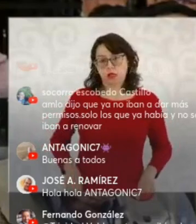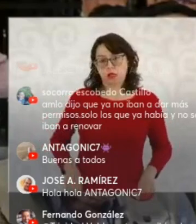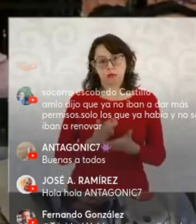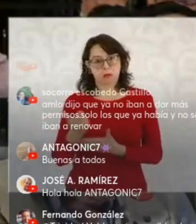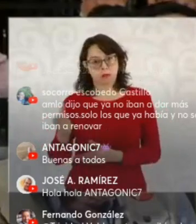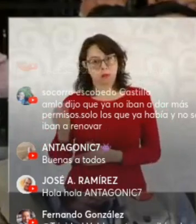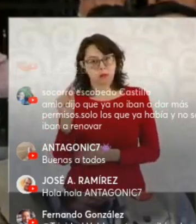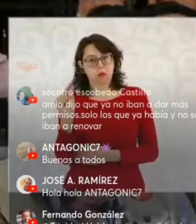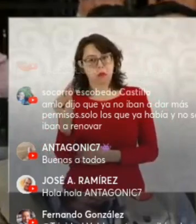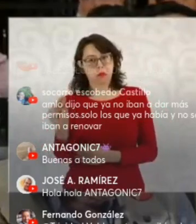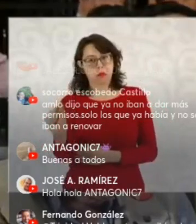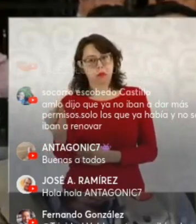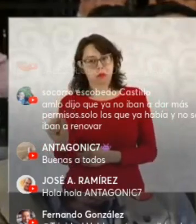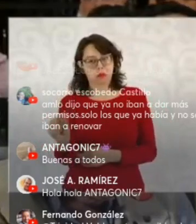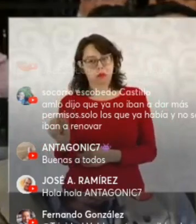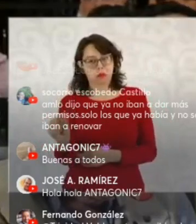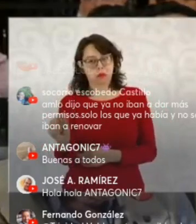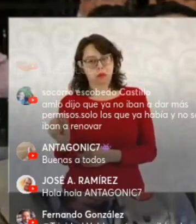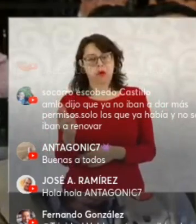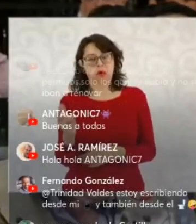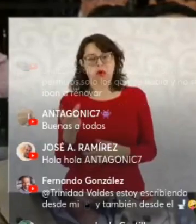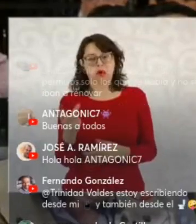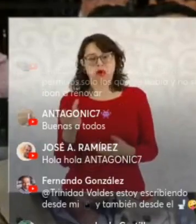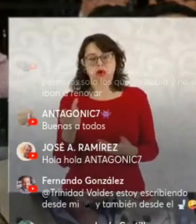industrias con más